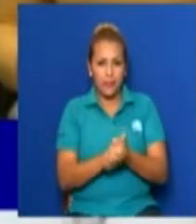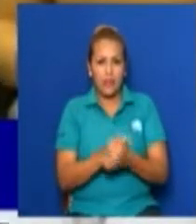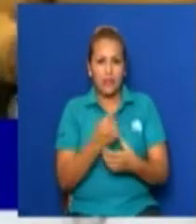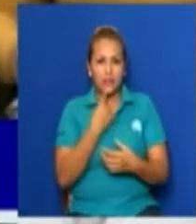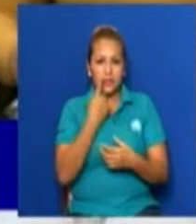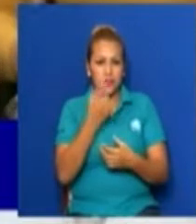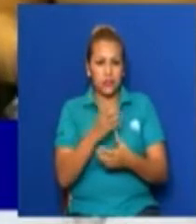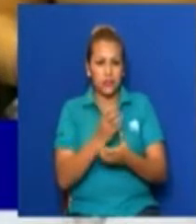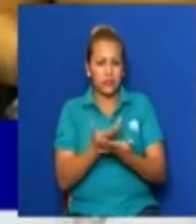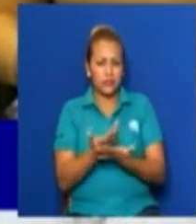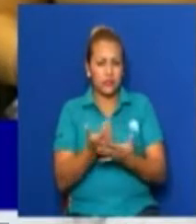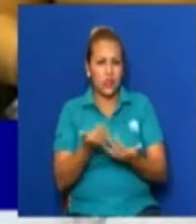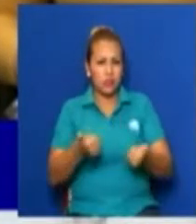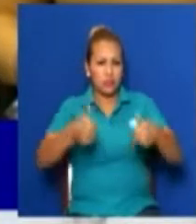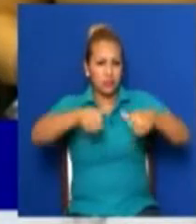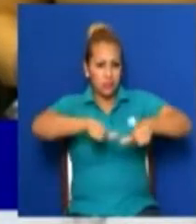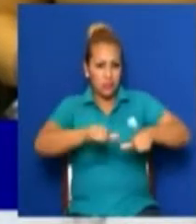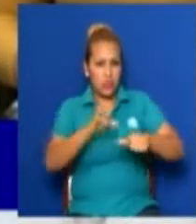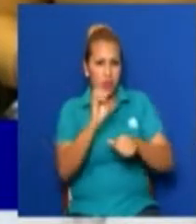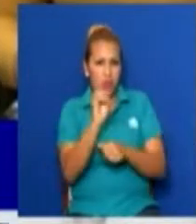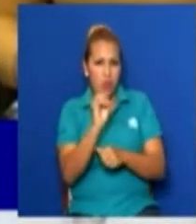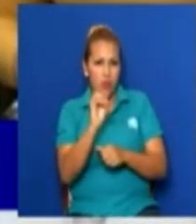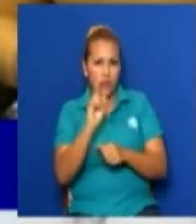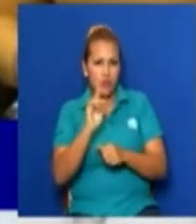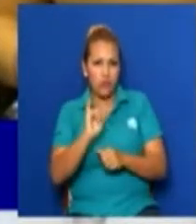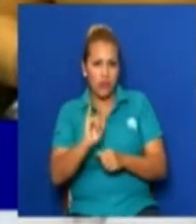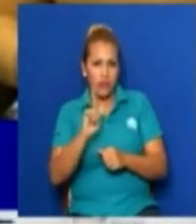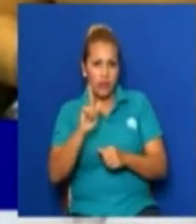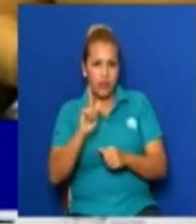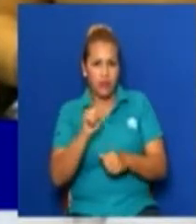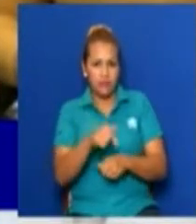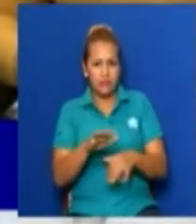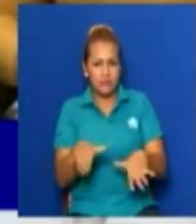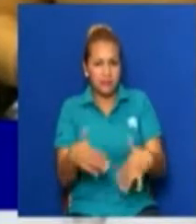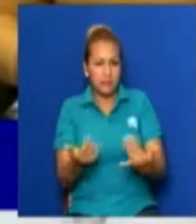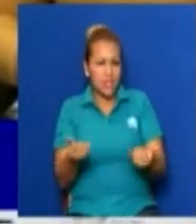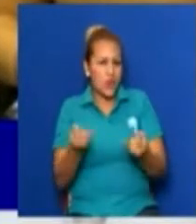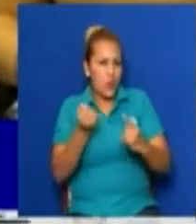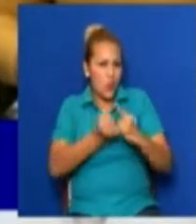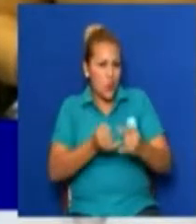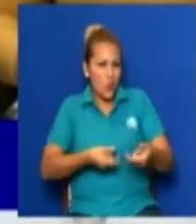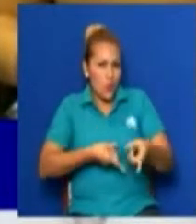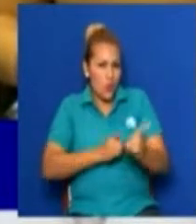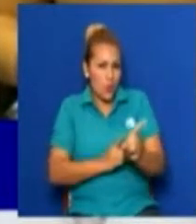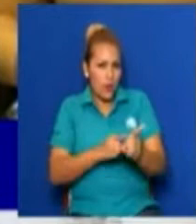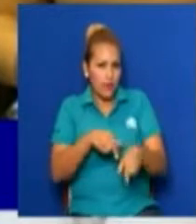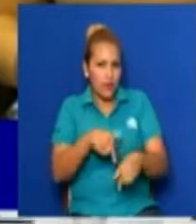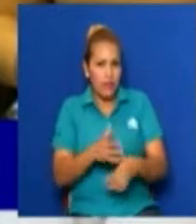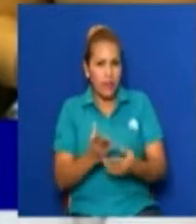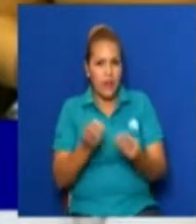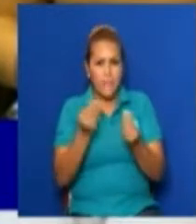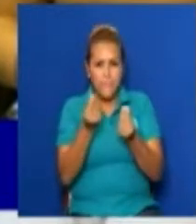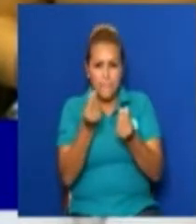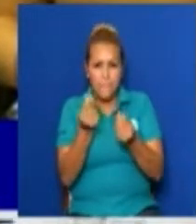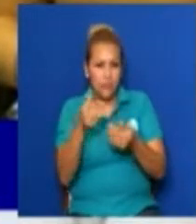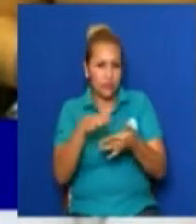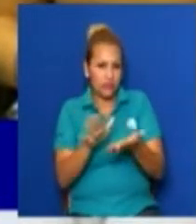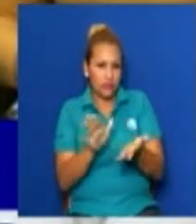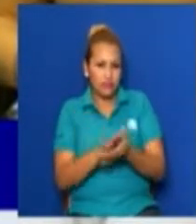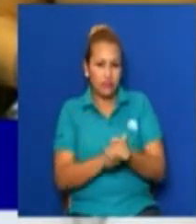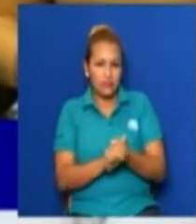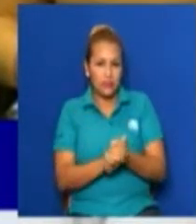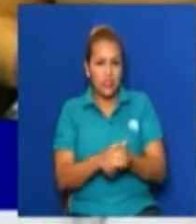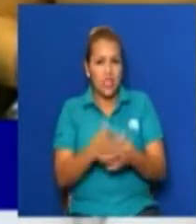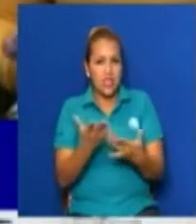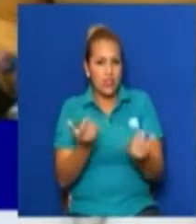OIT sobre igualdad de remuneración. Por lo tanto, forma parte del marco